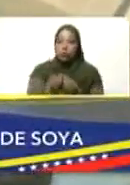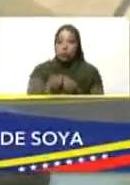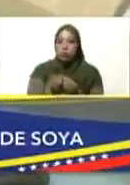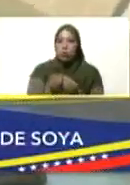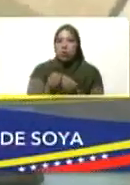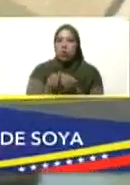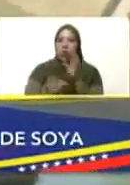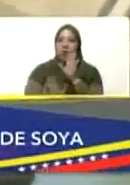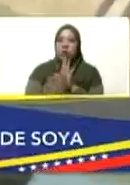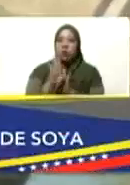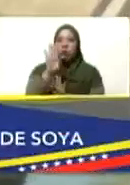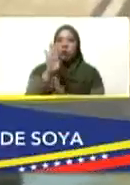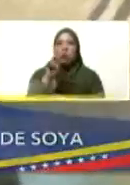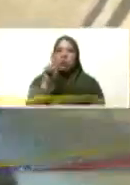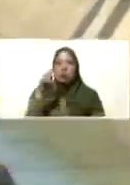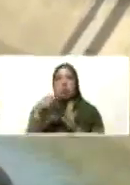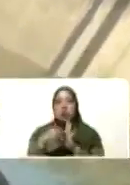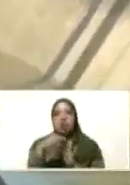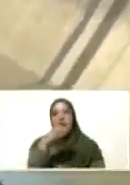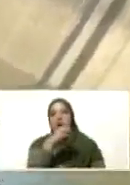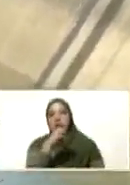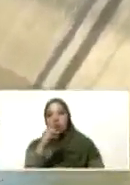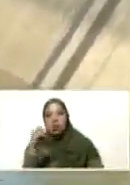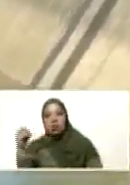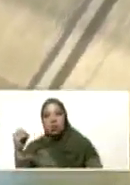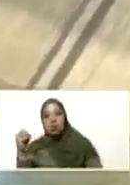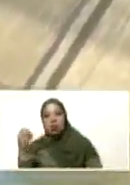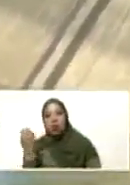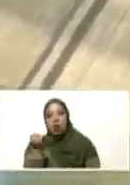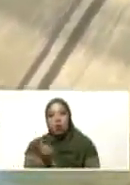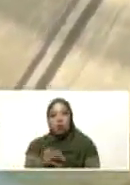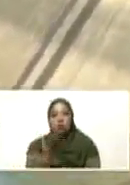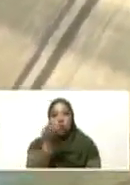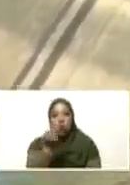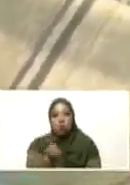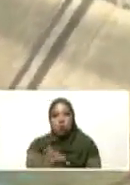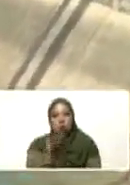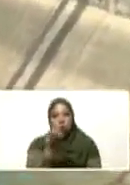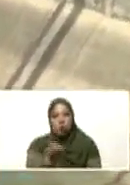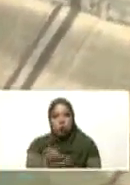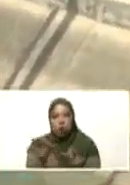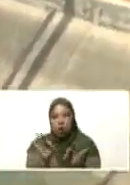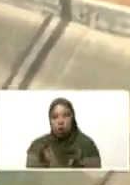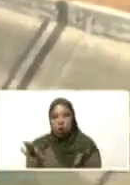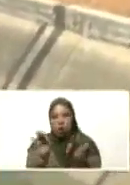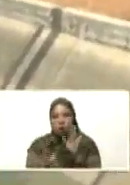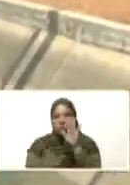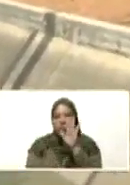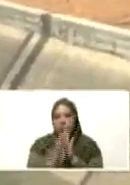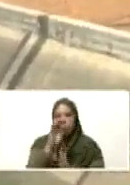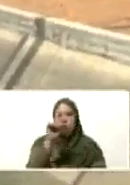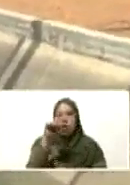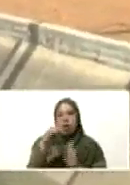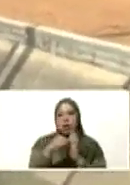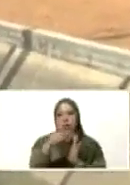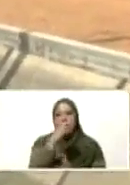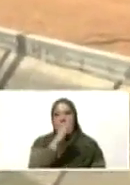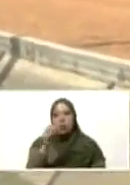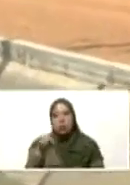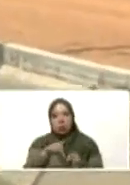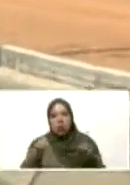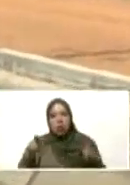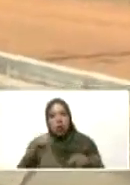vamos a crecer a 100.000 hectáreas solo en Monaga. Solo en Monaga. Monaga, tierra